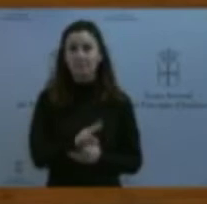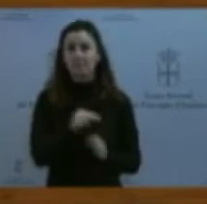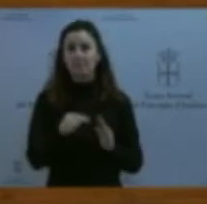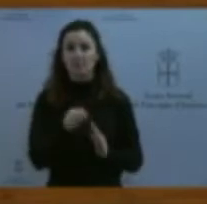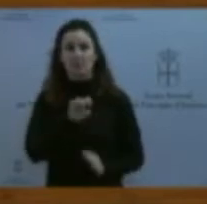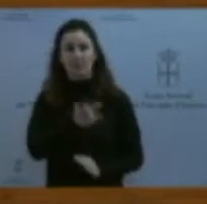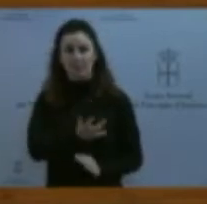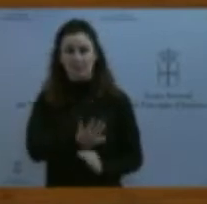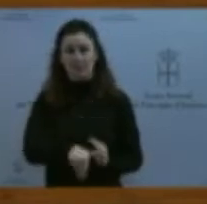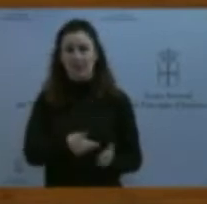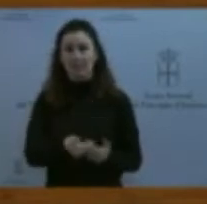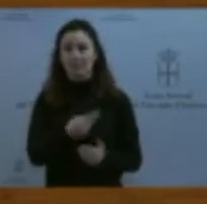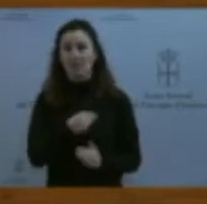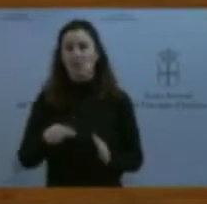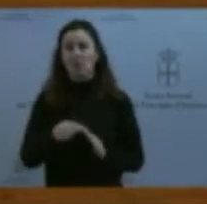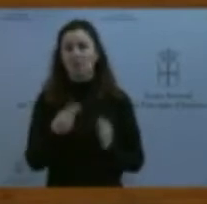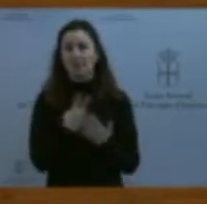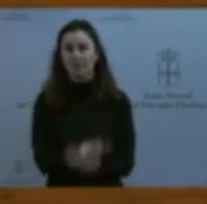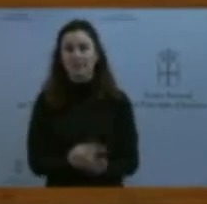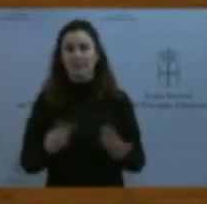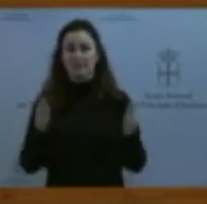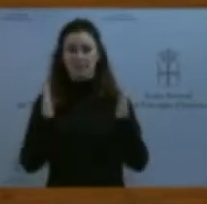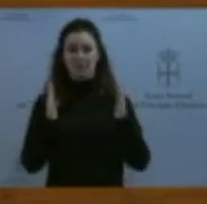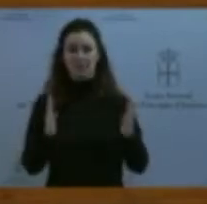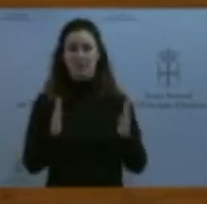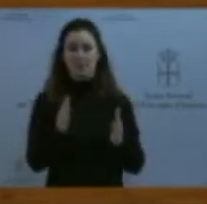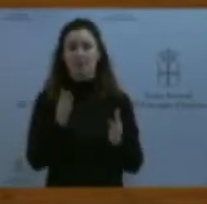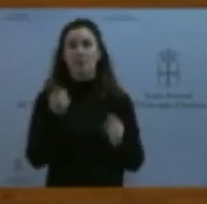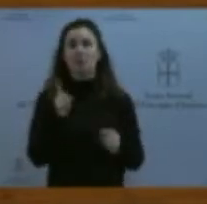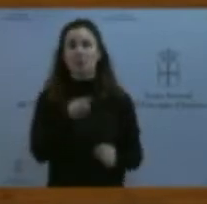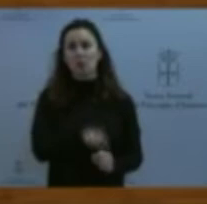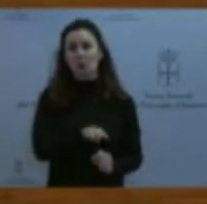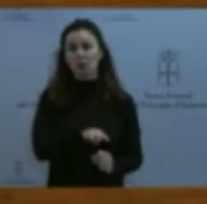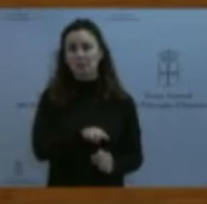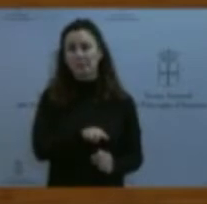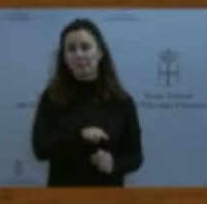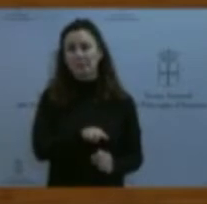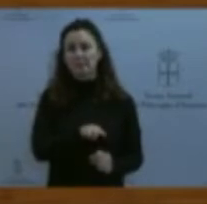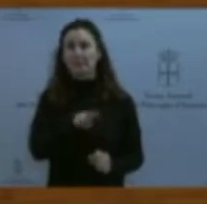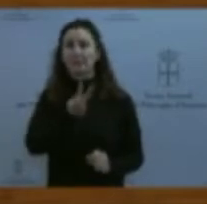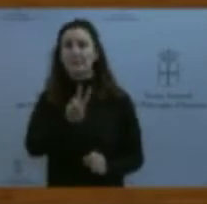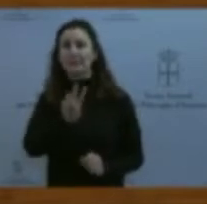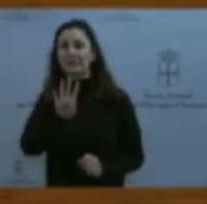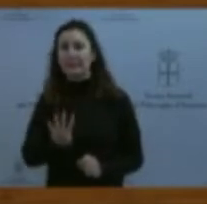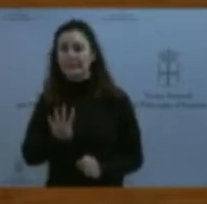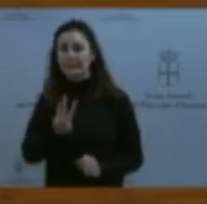2014-2017 fueron 2 meses y 23 días, mientras que la de los grupos de investigación